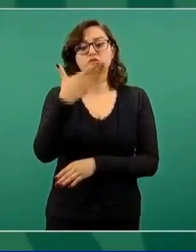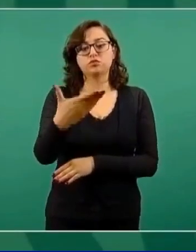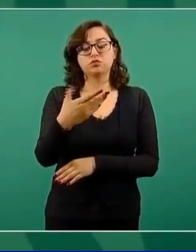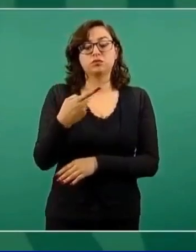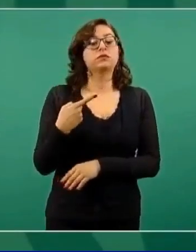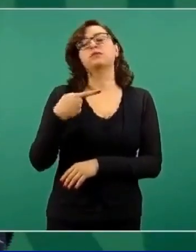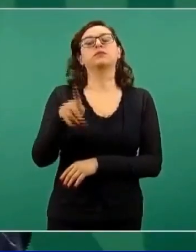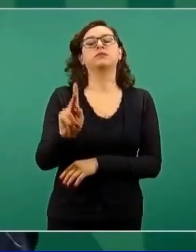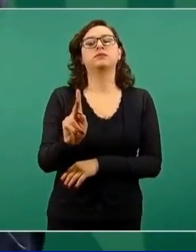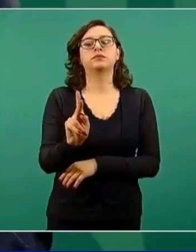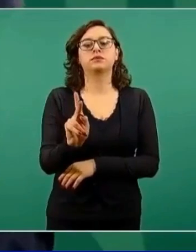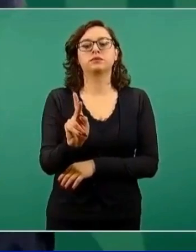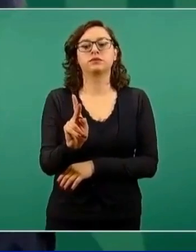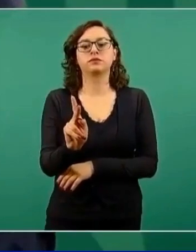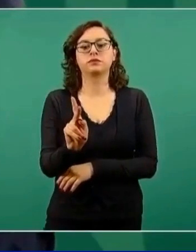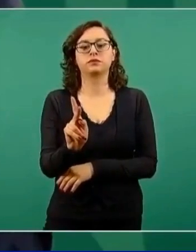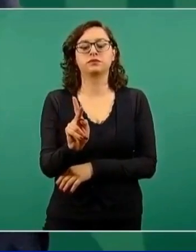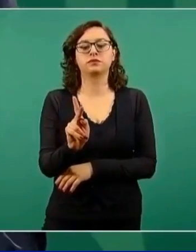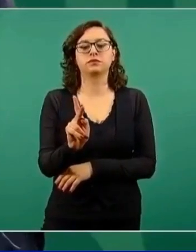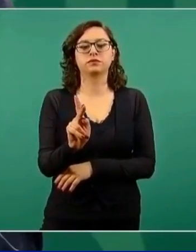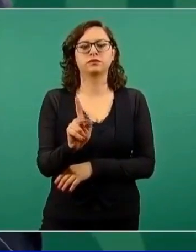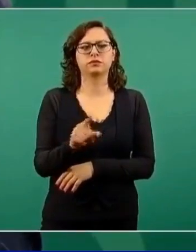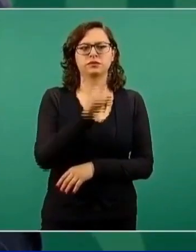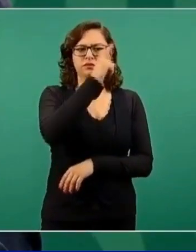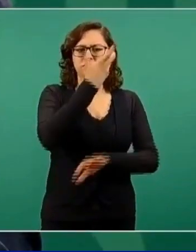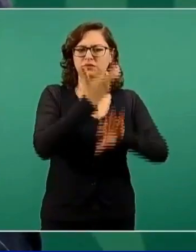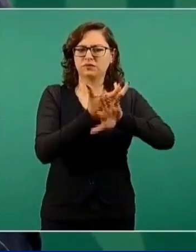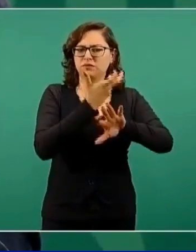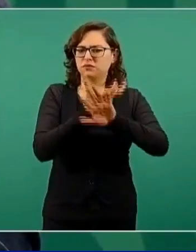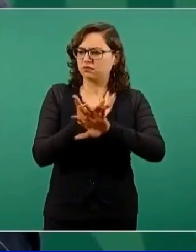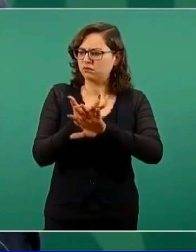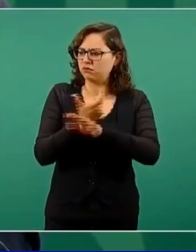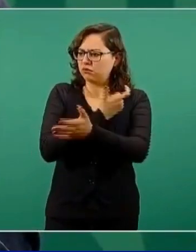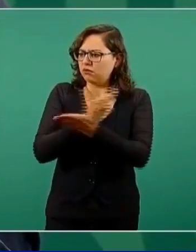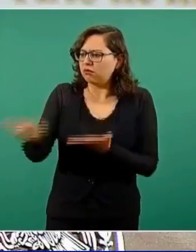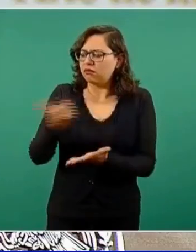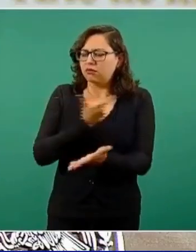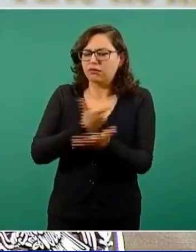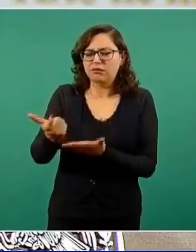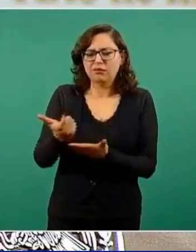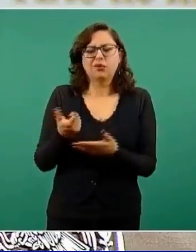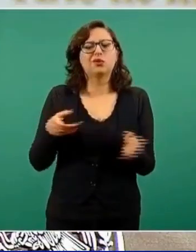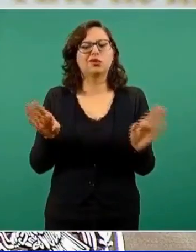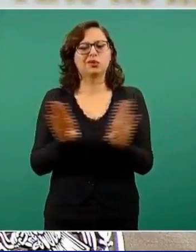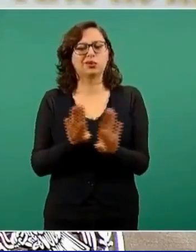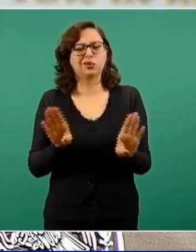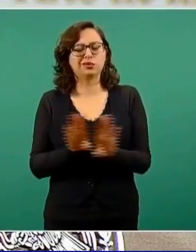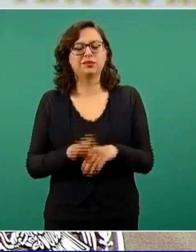¿cómo con financiamiento extranjero?